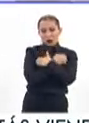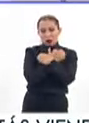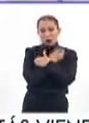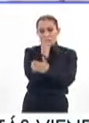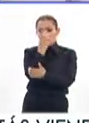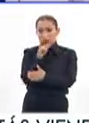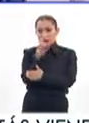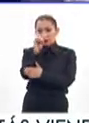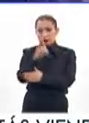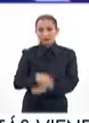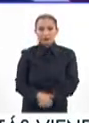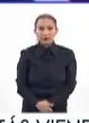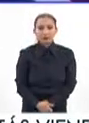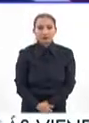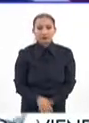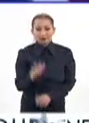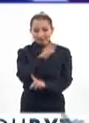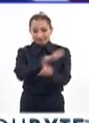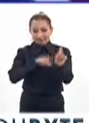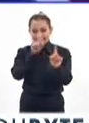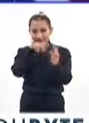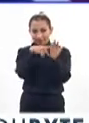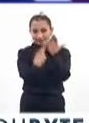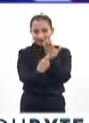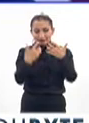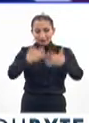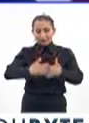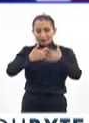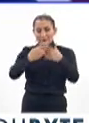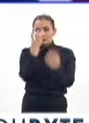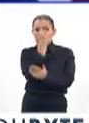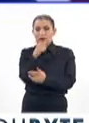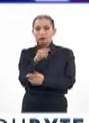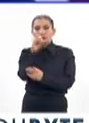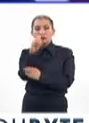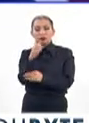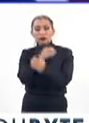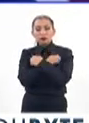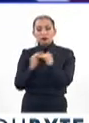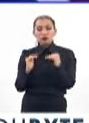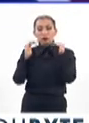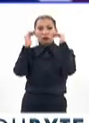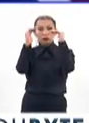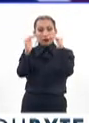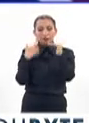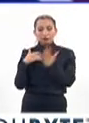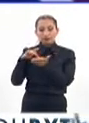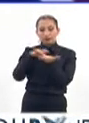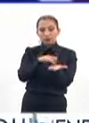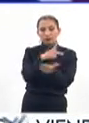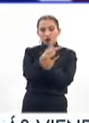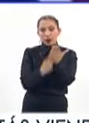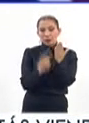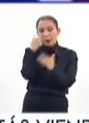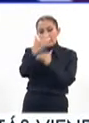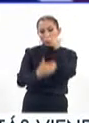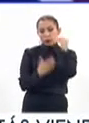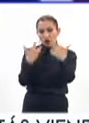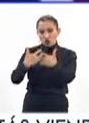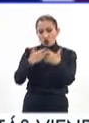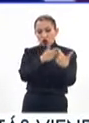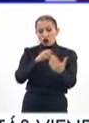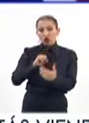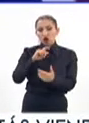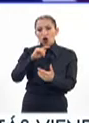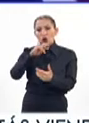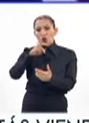educación 4.0. En este contexto, el proyecto Industria 4.0 en Educación Superior, auspiciado por el Programa para el Desarrollo de Industria de